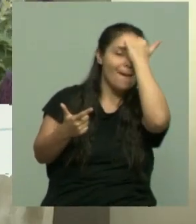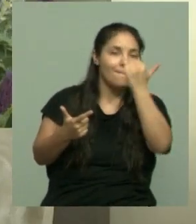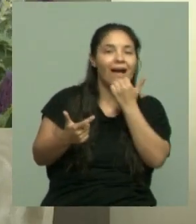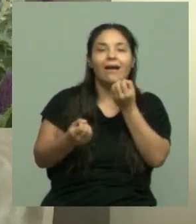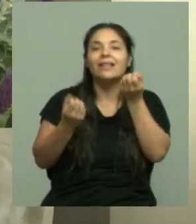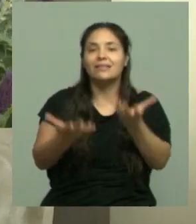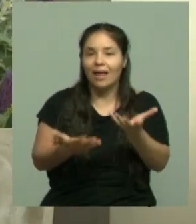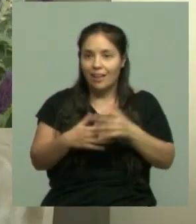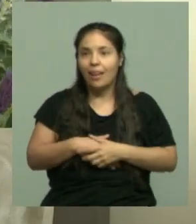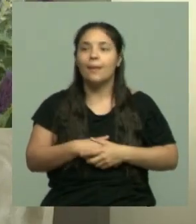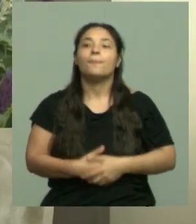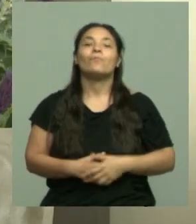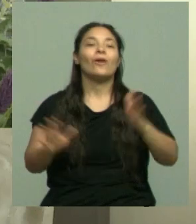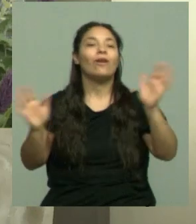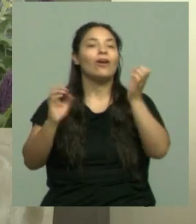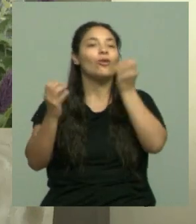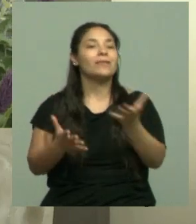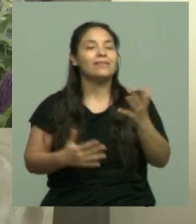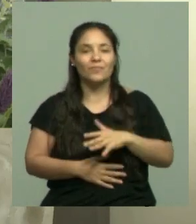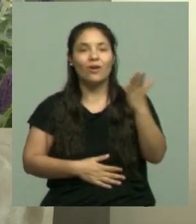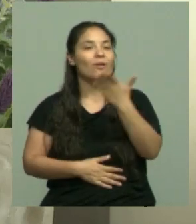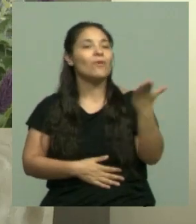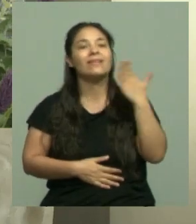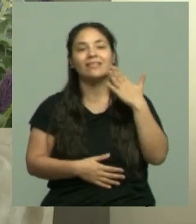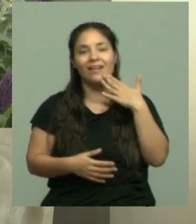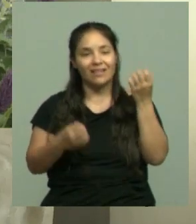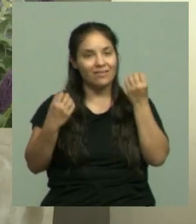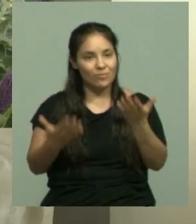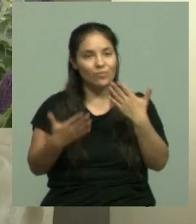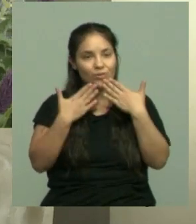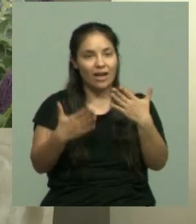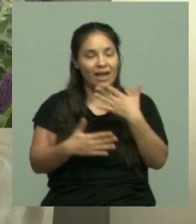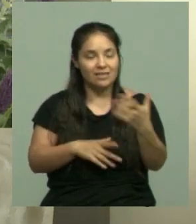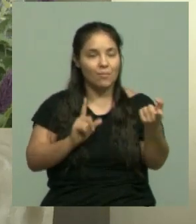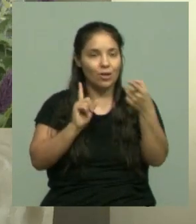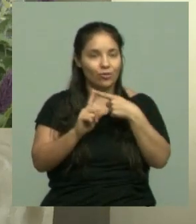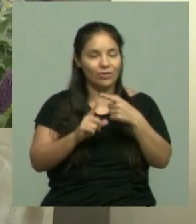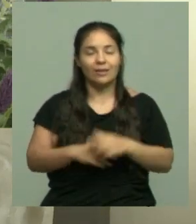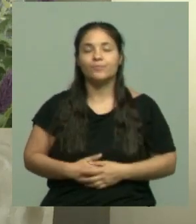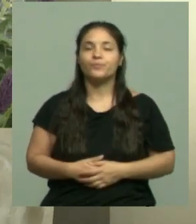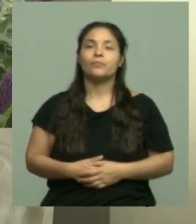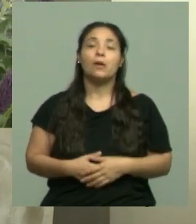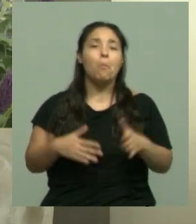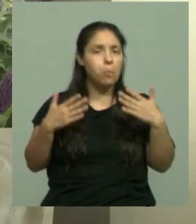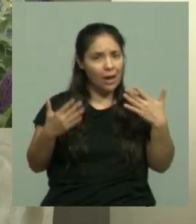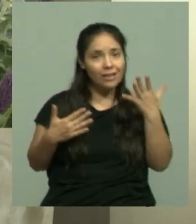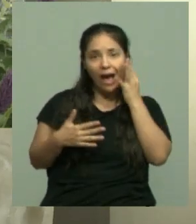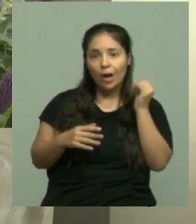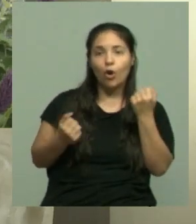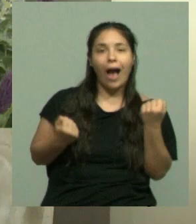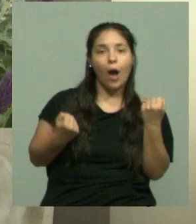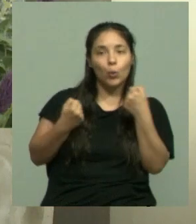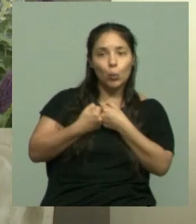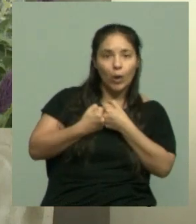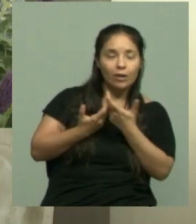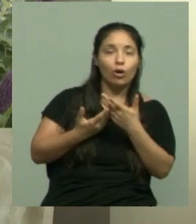bienvenido. ¿Qué tal, Claudia? Gracias por el contacto. Gracias a vos. Bueno, ¿puede haber tregua en este conflicto ahí en la